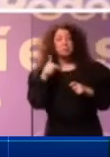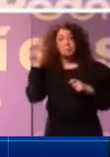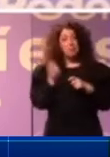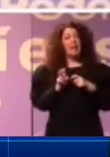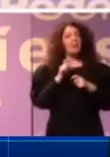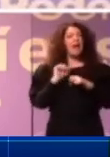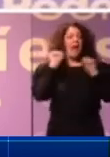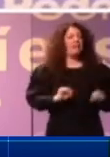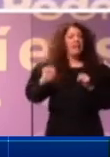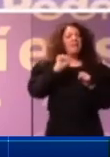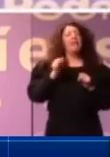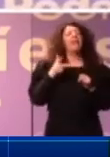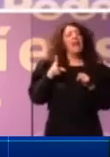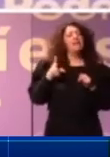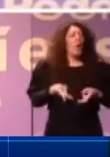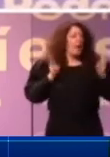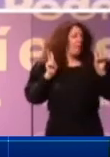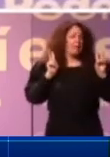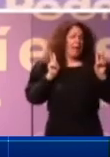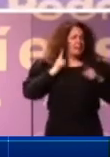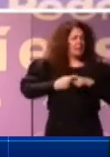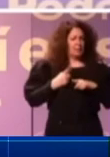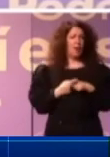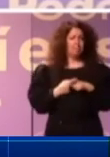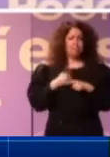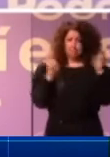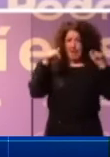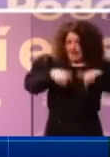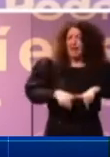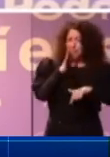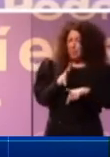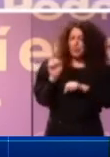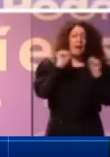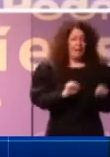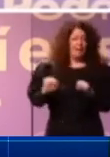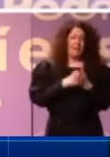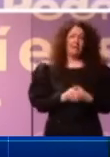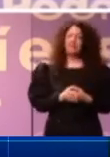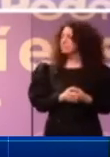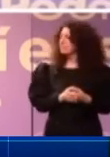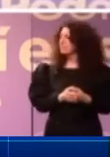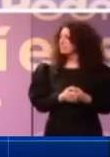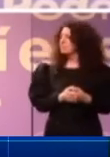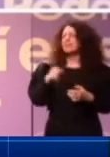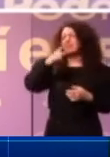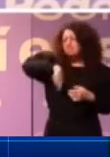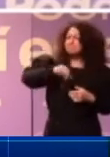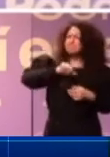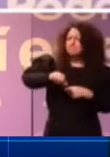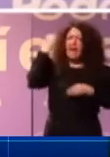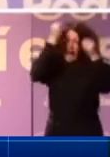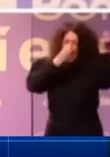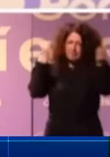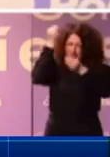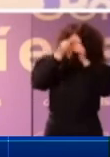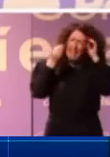va... Bueno, estoy segura yo y están seguras también los psiquiatras que le han tratado, que es una persona que va a volver a reincidir,